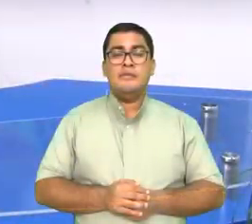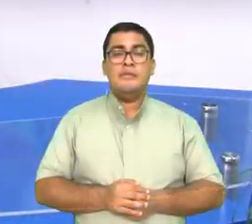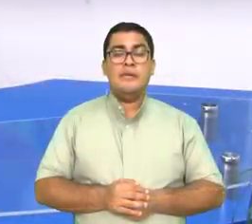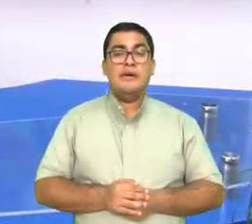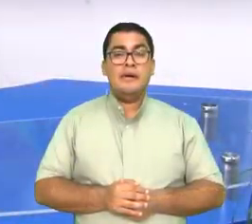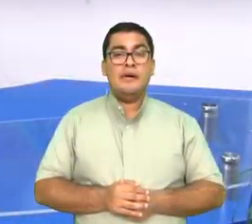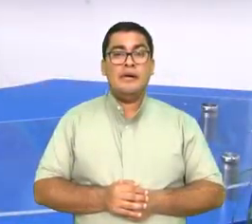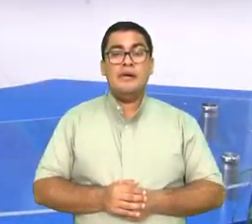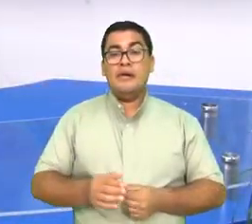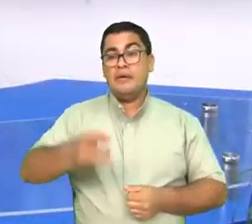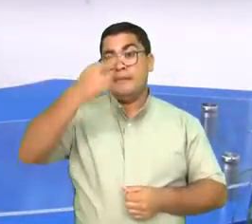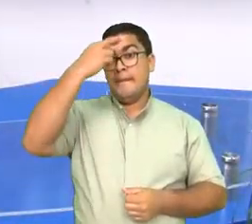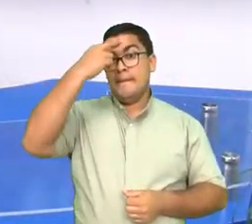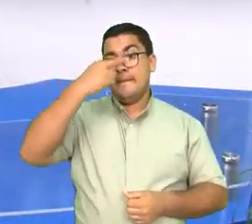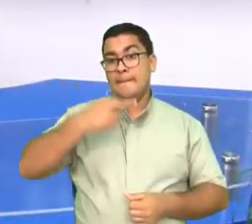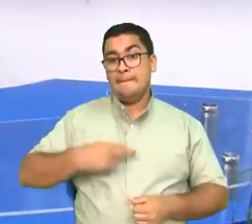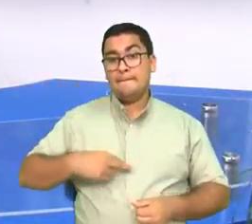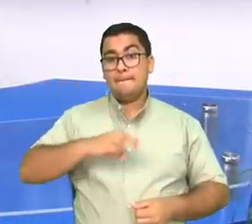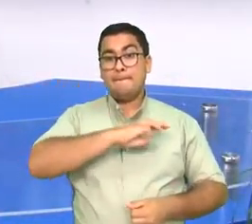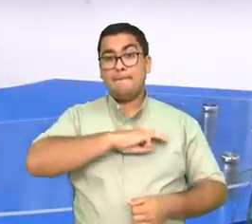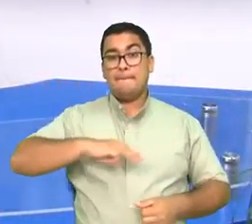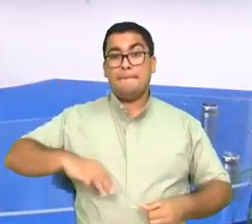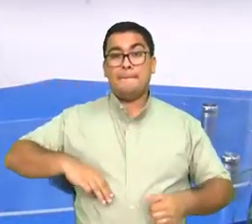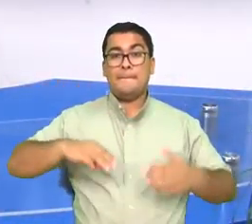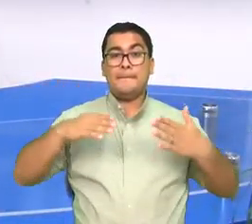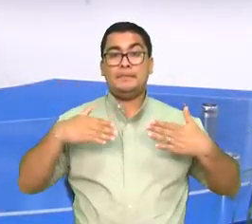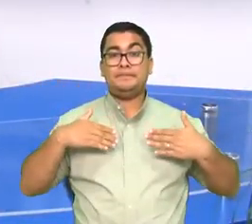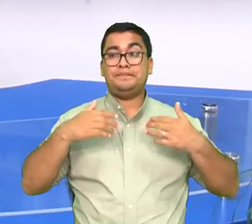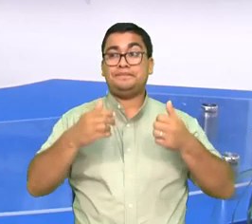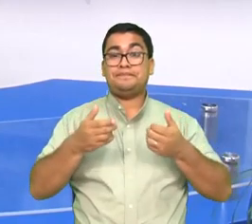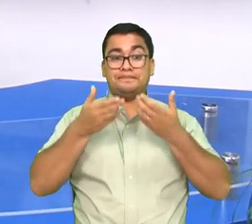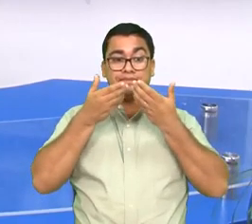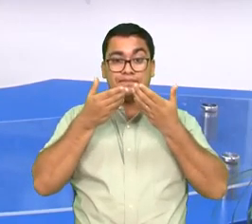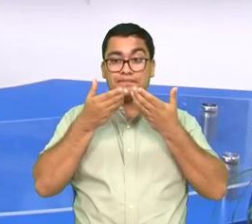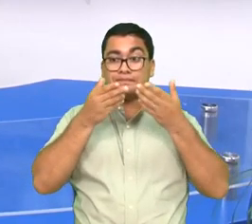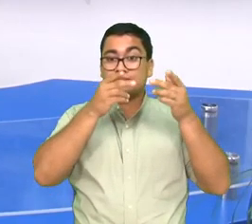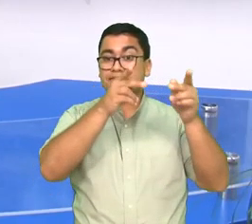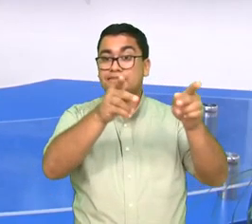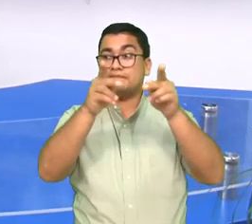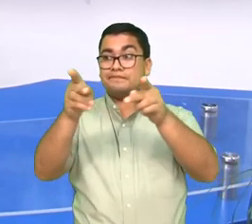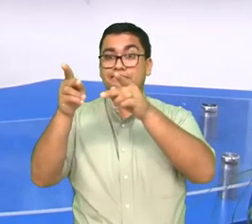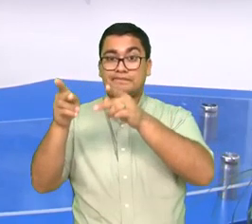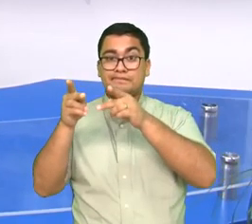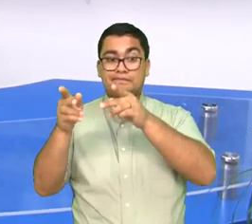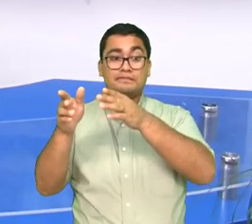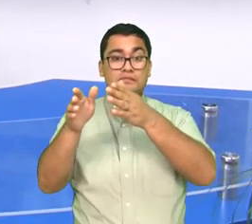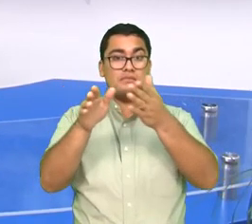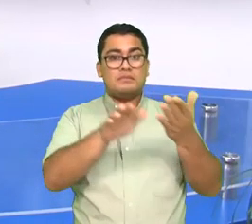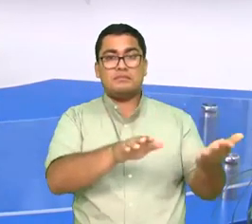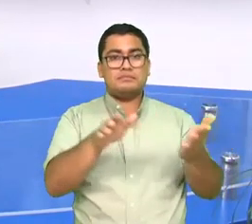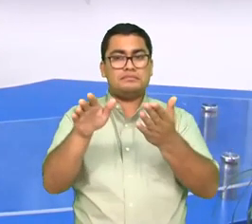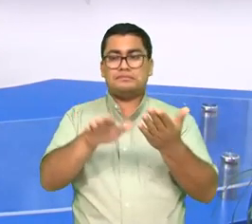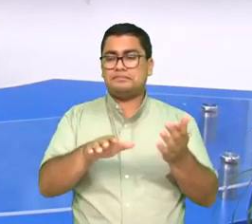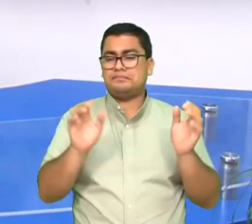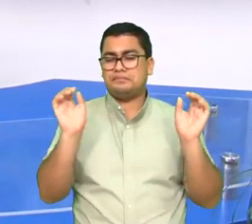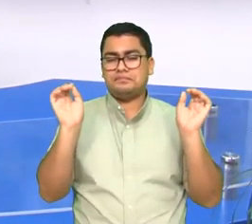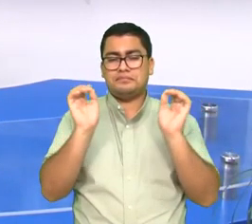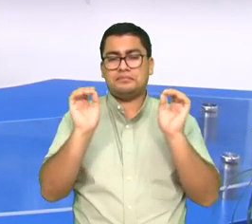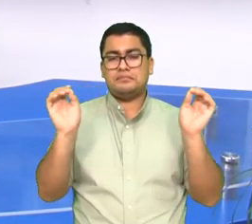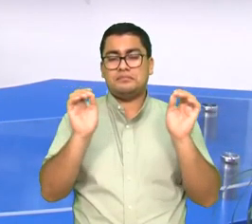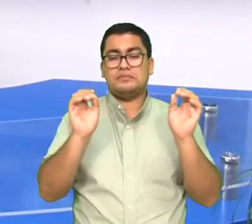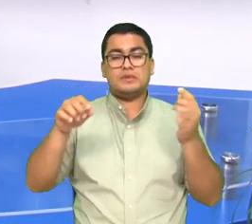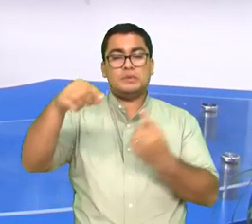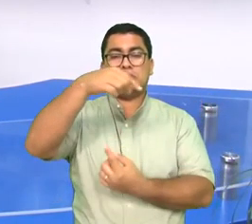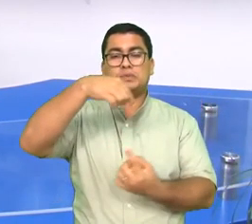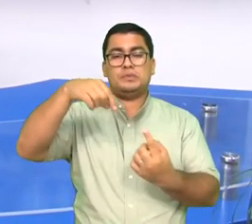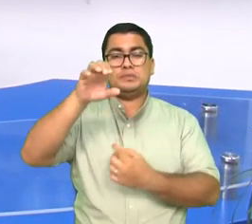Y por su parte, autoridades del Ministerio de Salud no reportan pérdidas humanas en las atenciones brindadas en las zonas afectadas por el